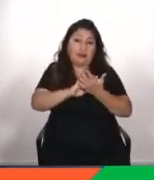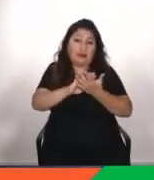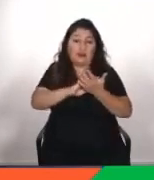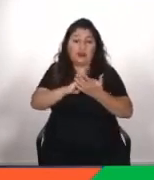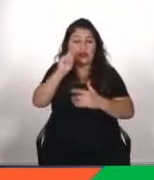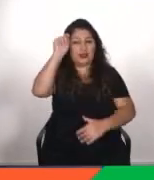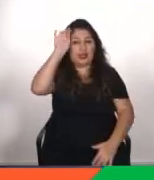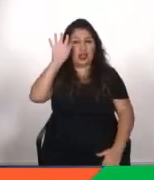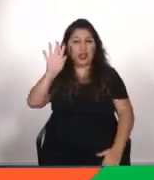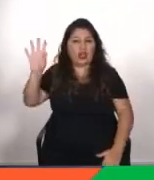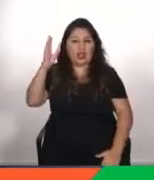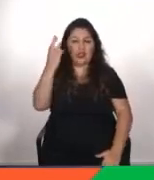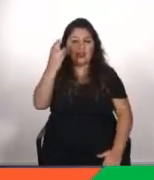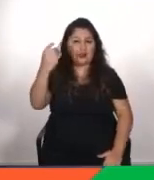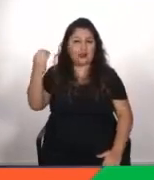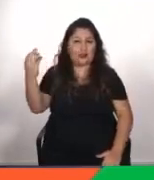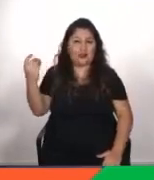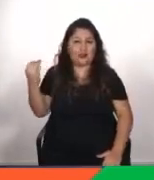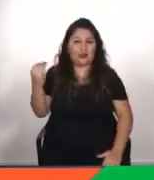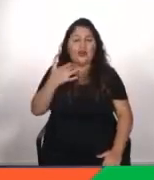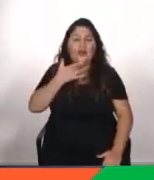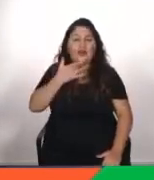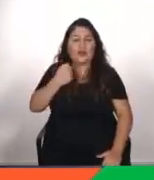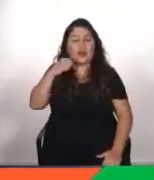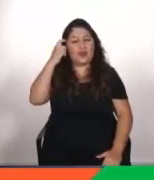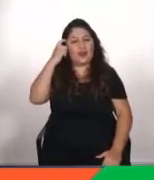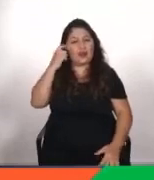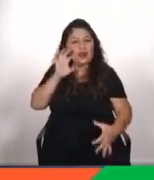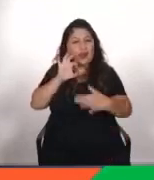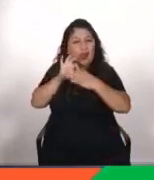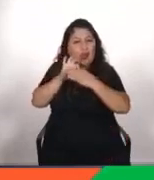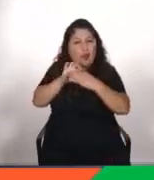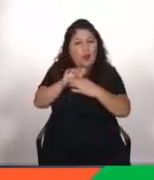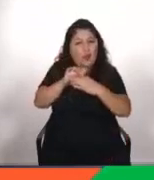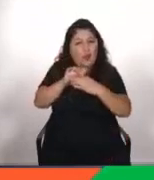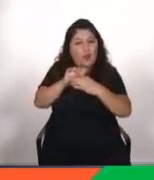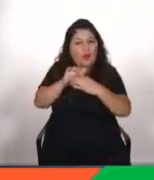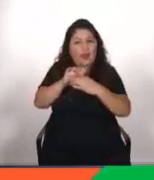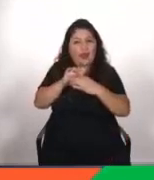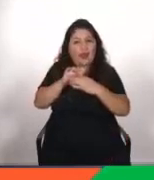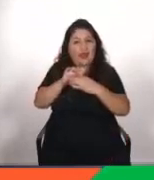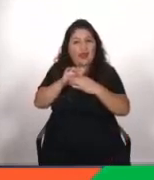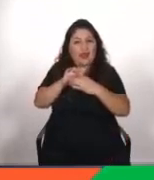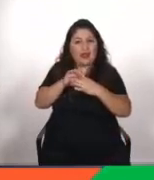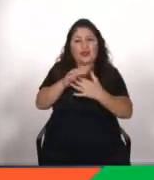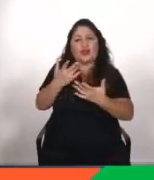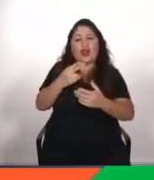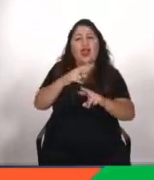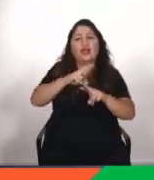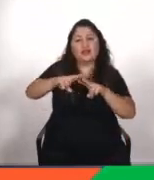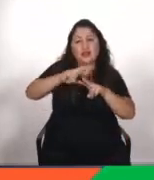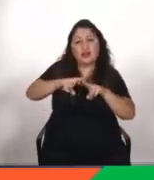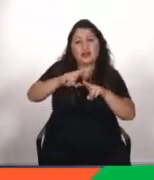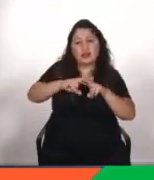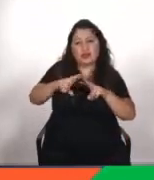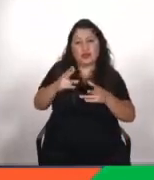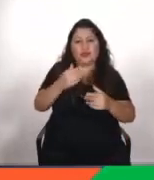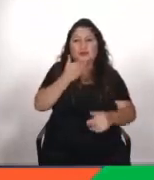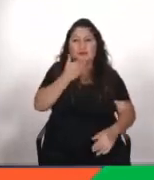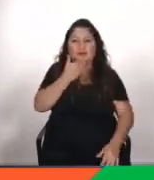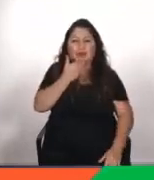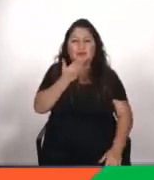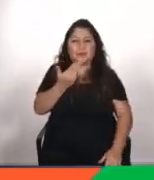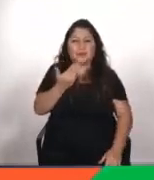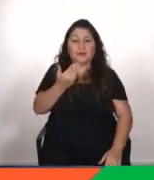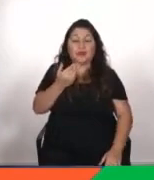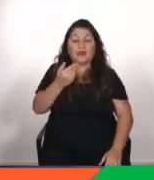números porque me parece que une la sencillez de sus planteamientos con la profundidad de sus soluciones, ¿no? Y entre ellos hay una cosa que